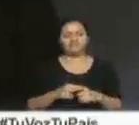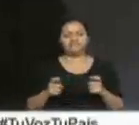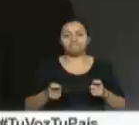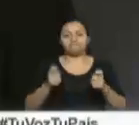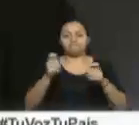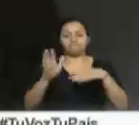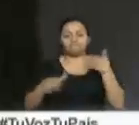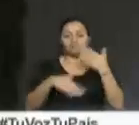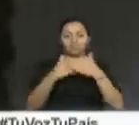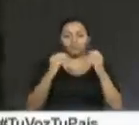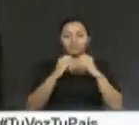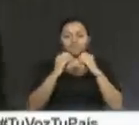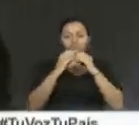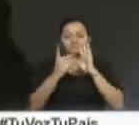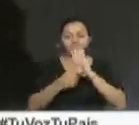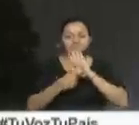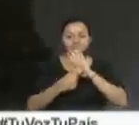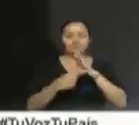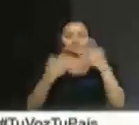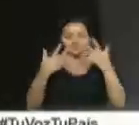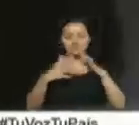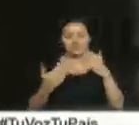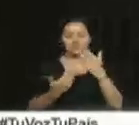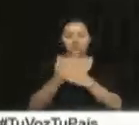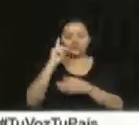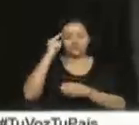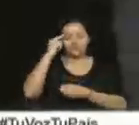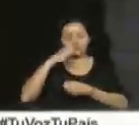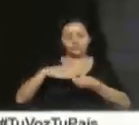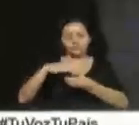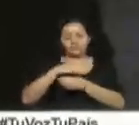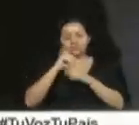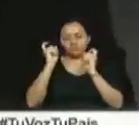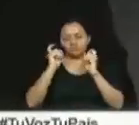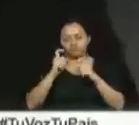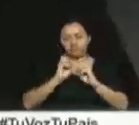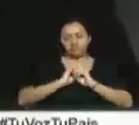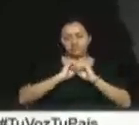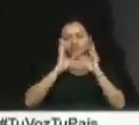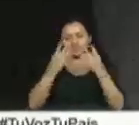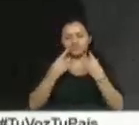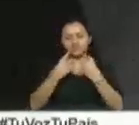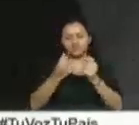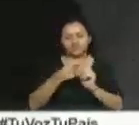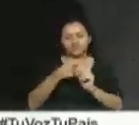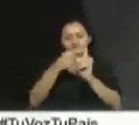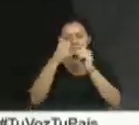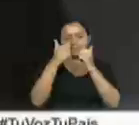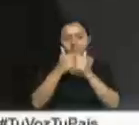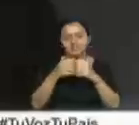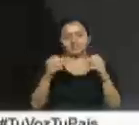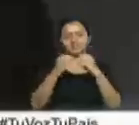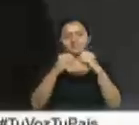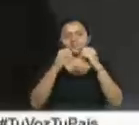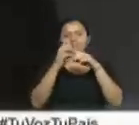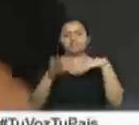Entregando obras que reflejan el nuevo Estado, un Estado eficiente, un